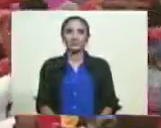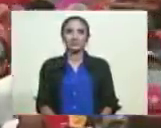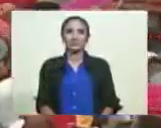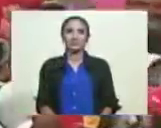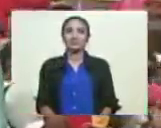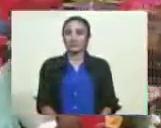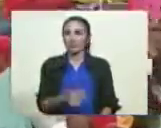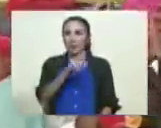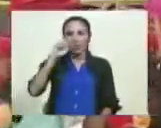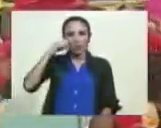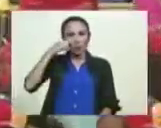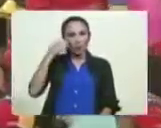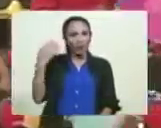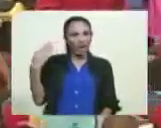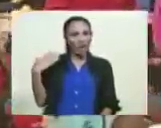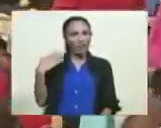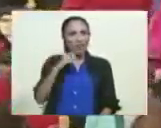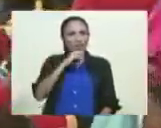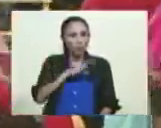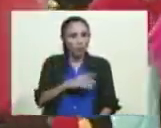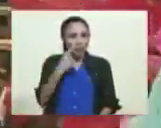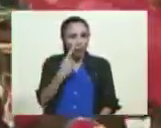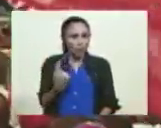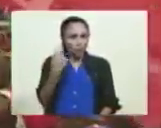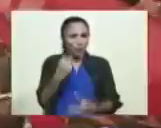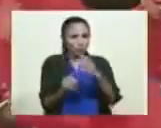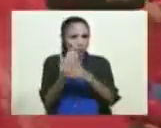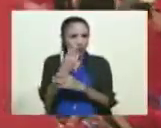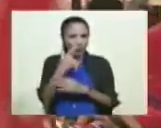Ustedes se acuerdan que el primero de mayo del año pasado